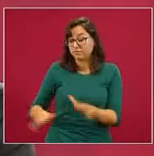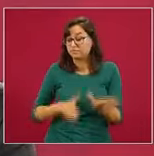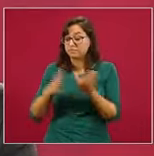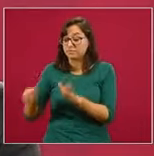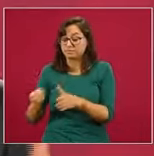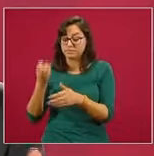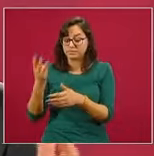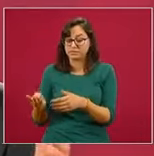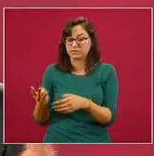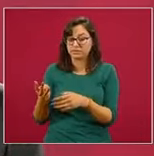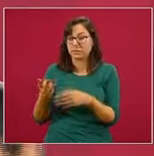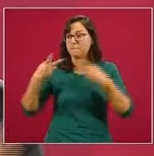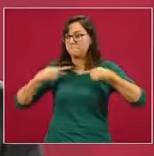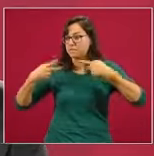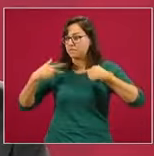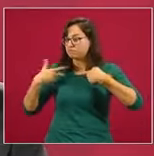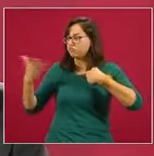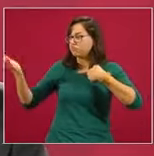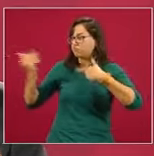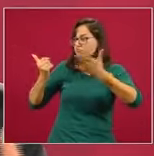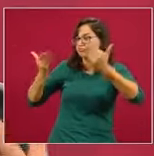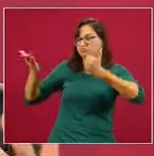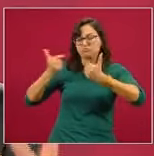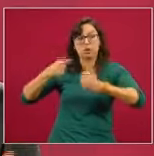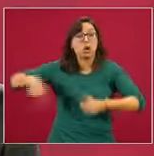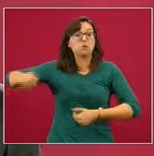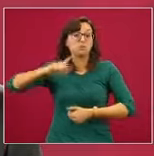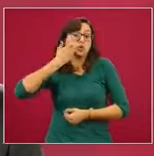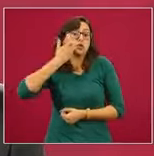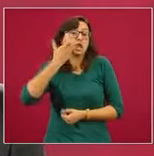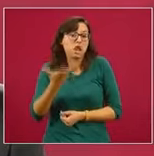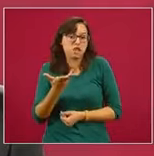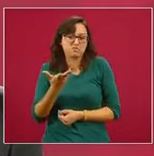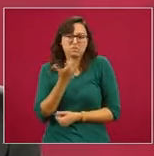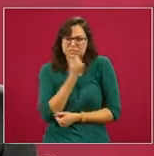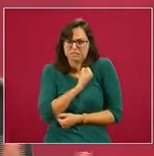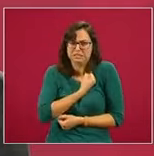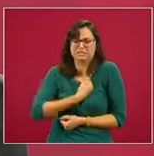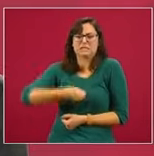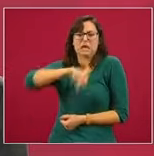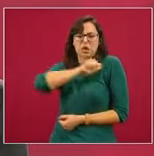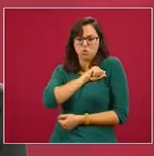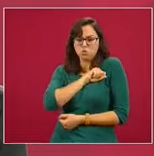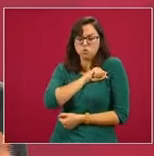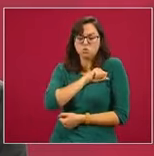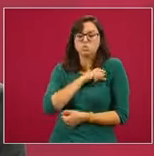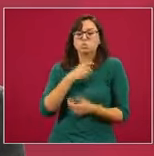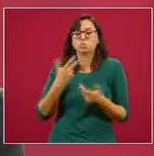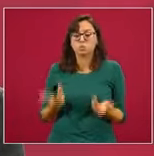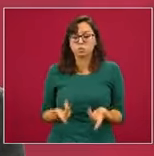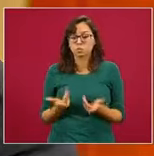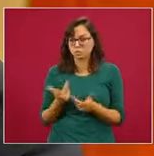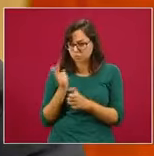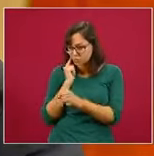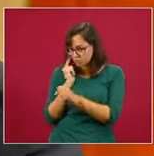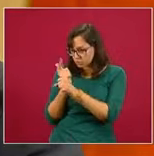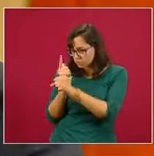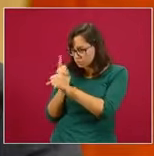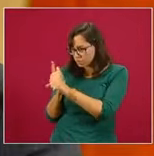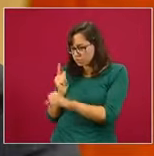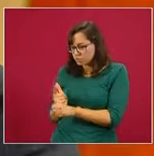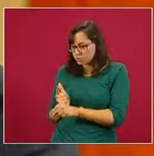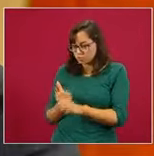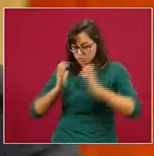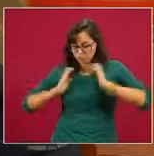se reclutan a personas siempre voluntarias, pero que son saludables, y no se tiene un reconocimiento tan detallado de la